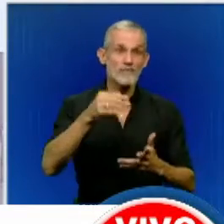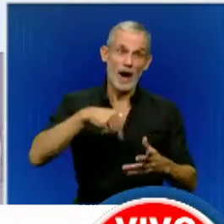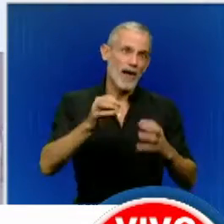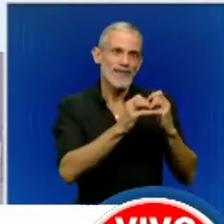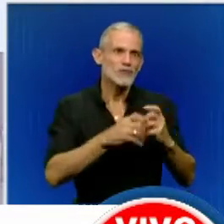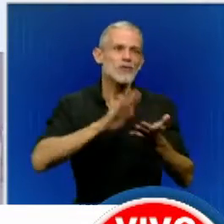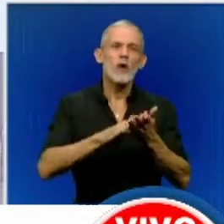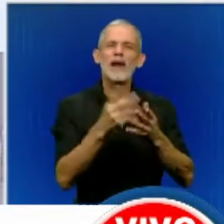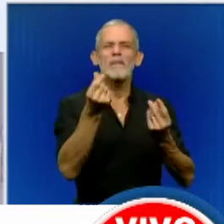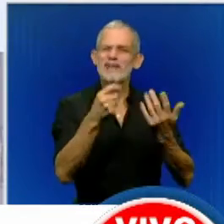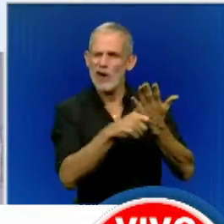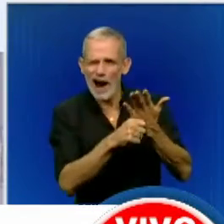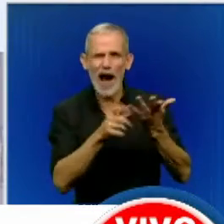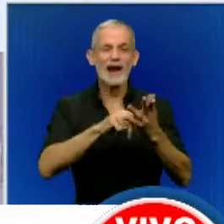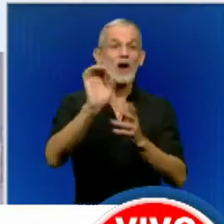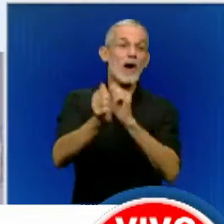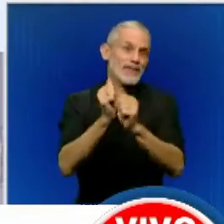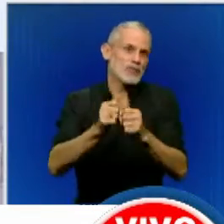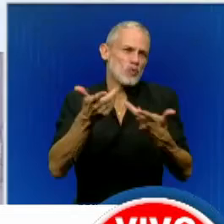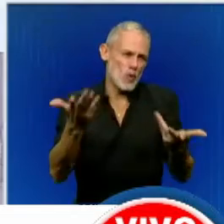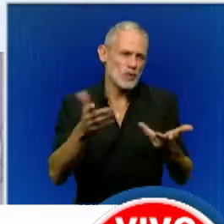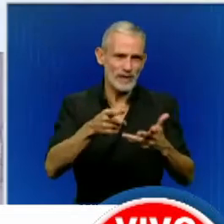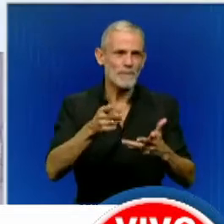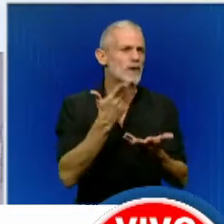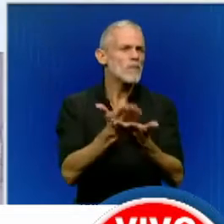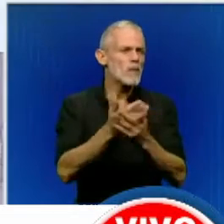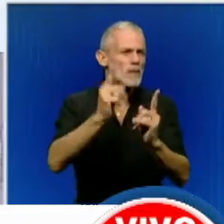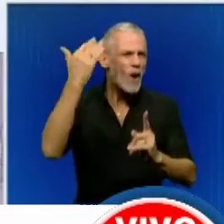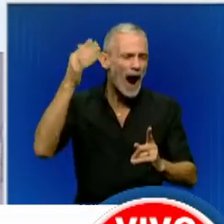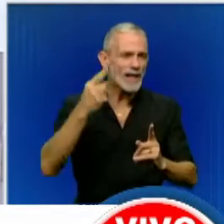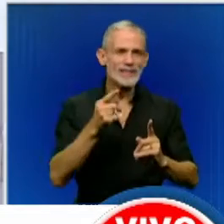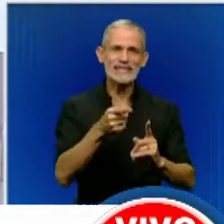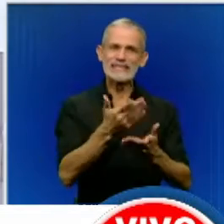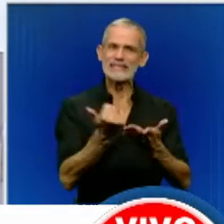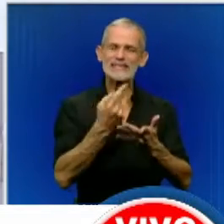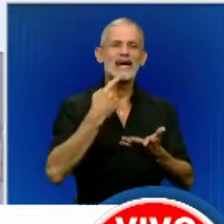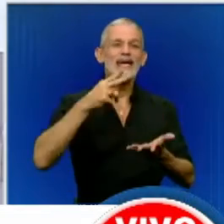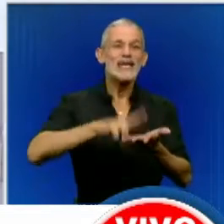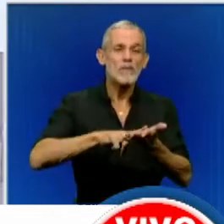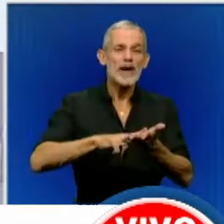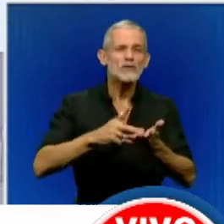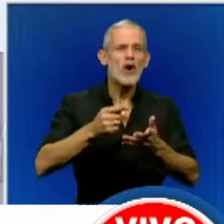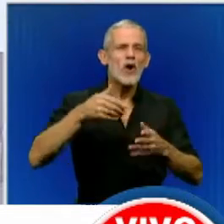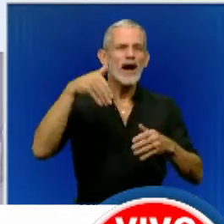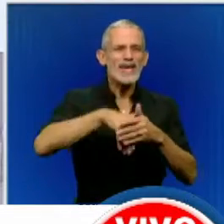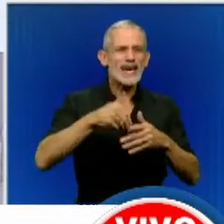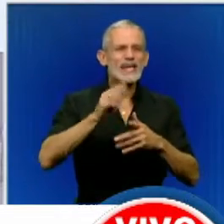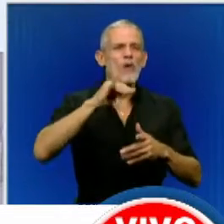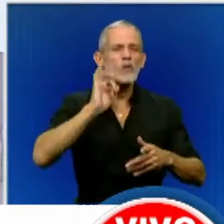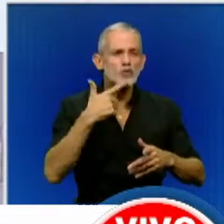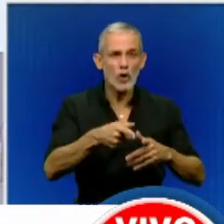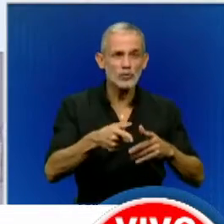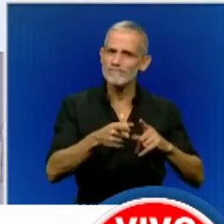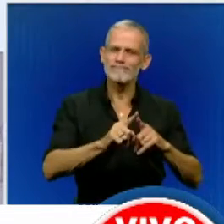del precio de la carne, el sector industrial. En definitiva, lo que se proponía era reemplazar el impuesto a los ingresos brutos por un